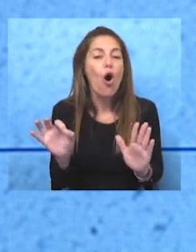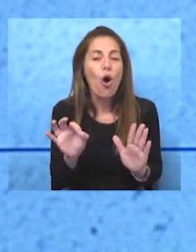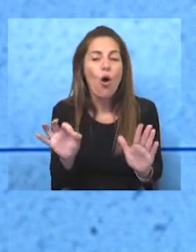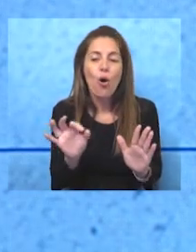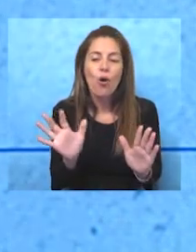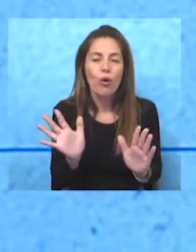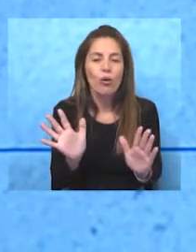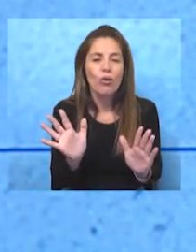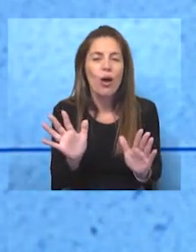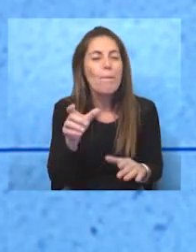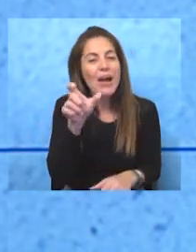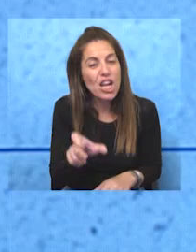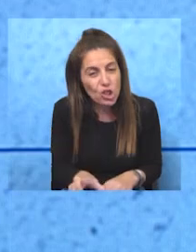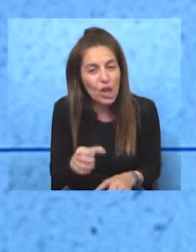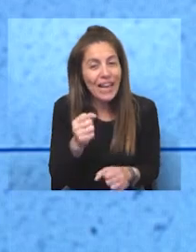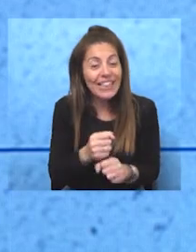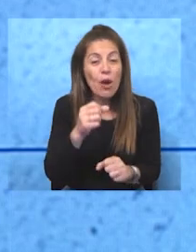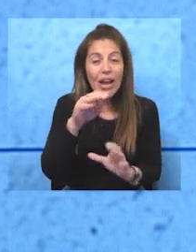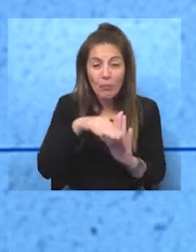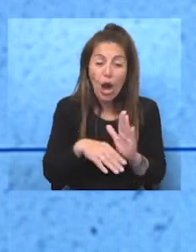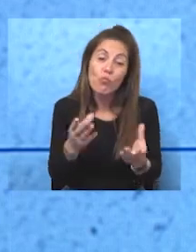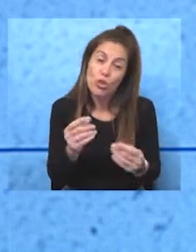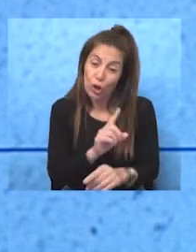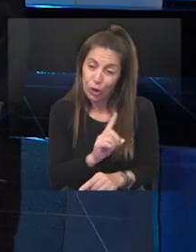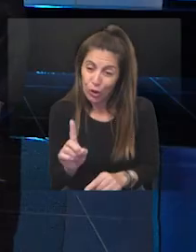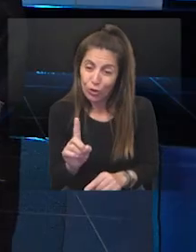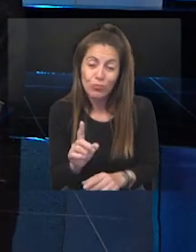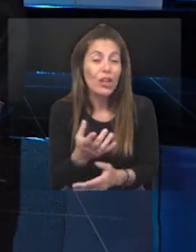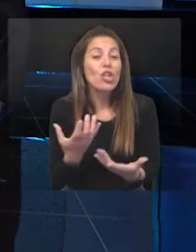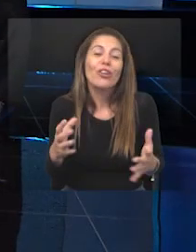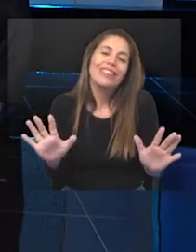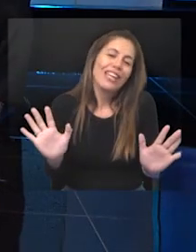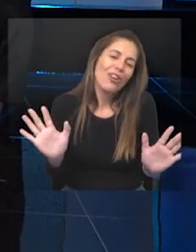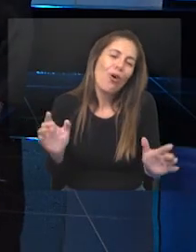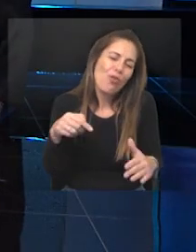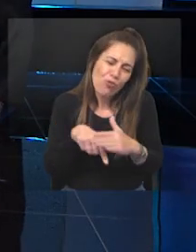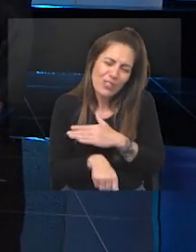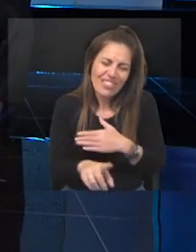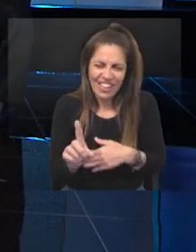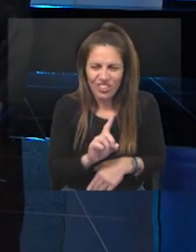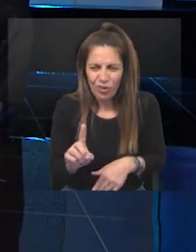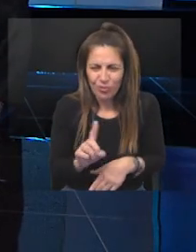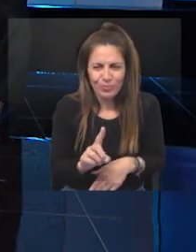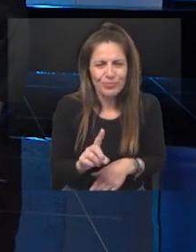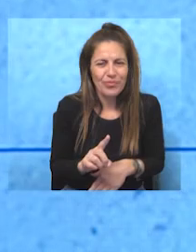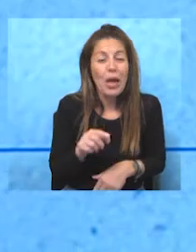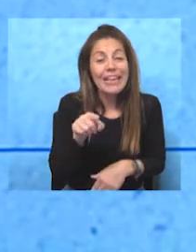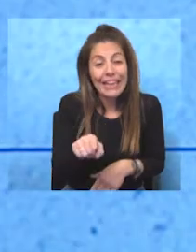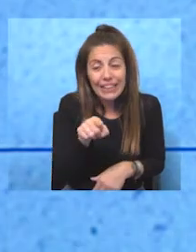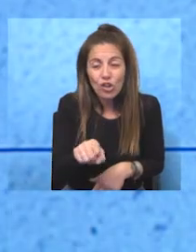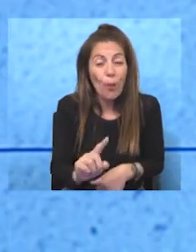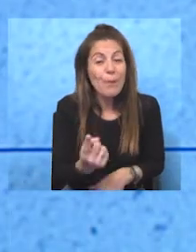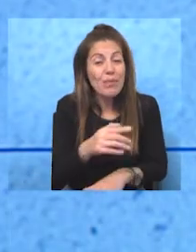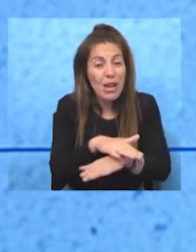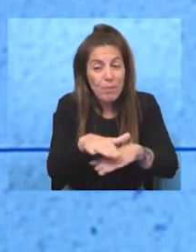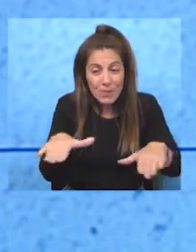o personas que trabajan el programa muchas No no quiero entrar en Entonces está pero esto primer